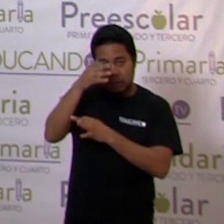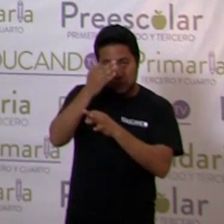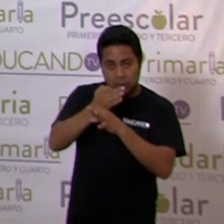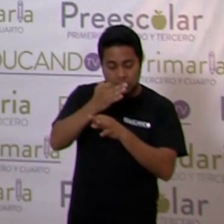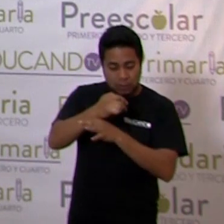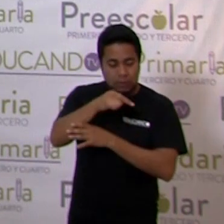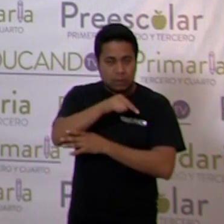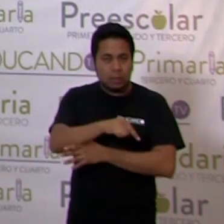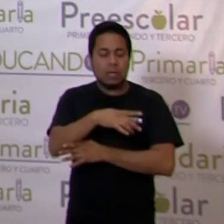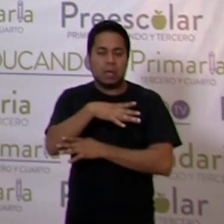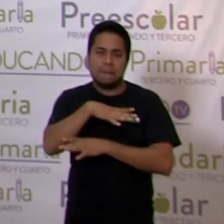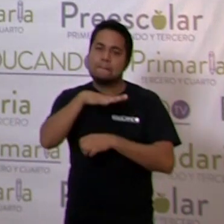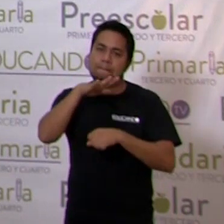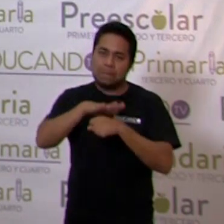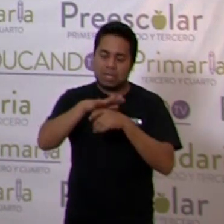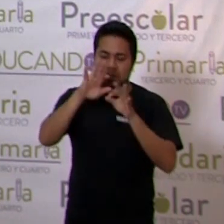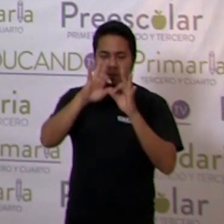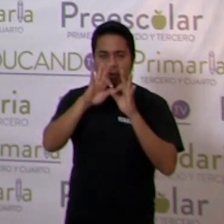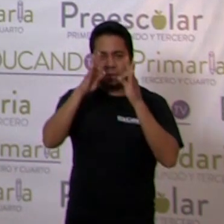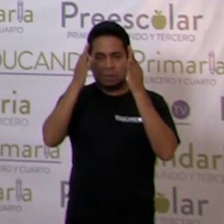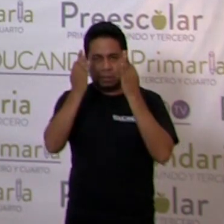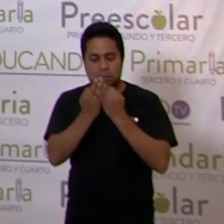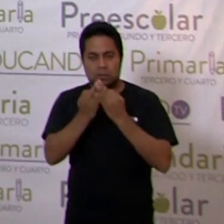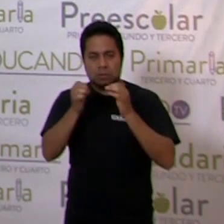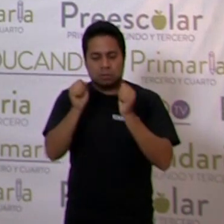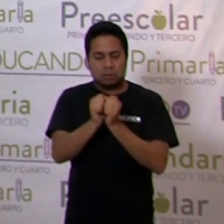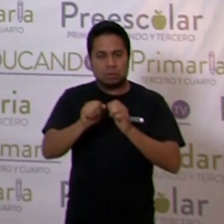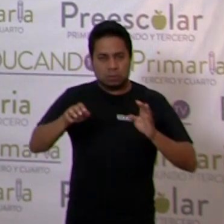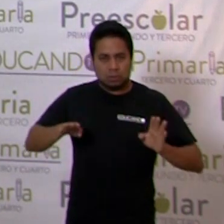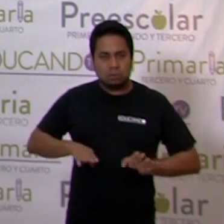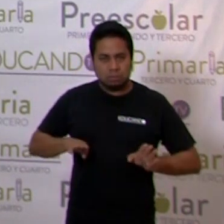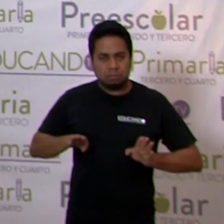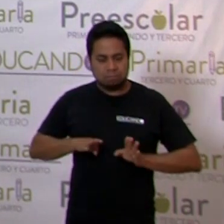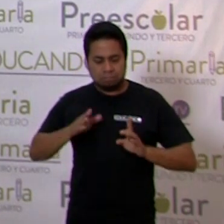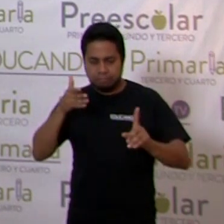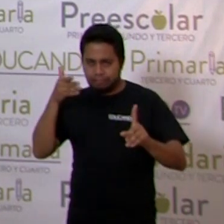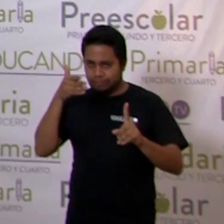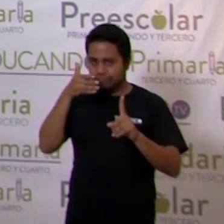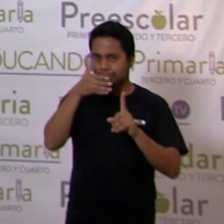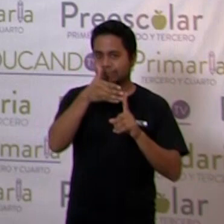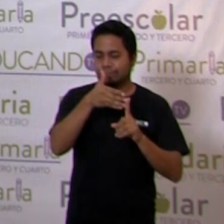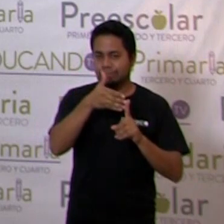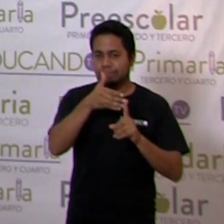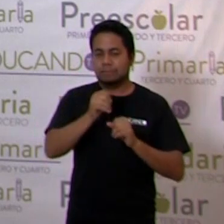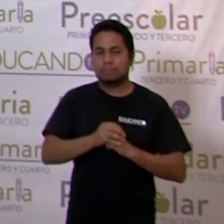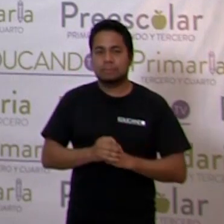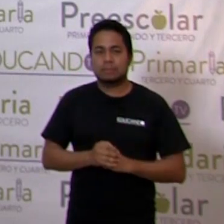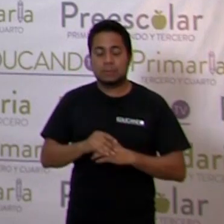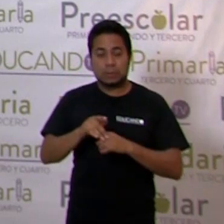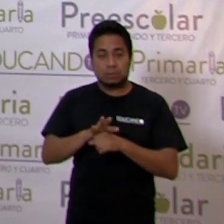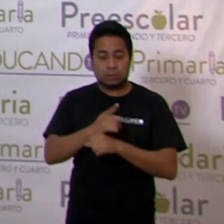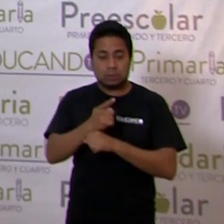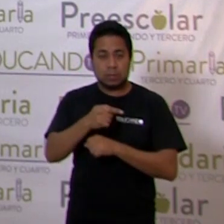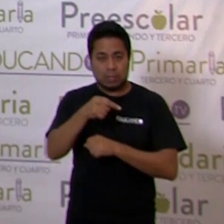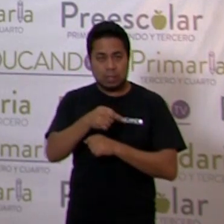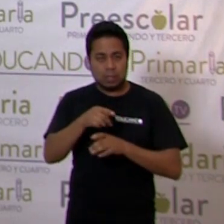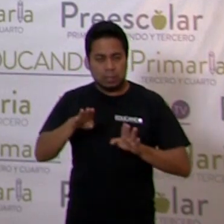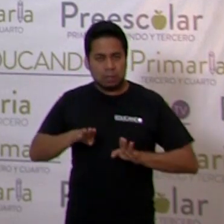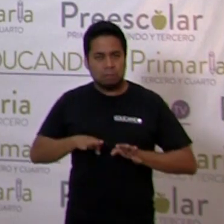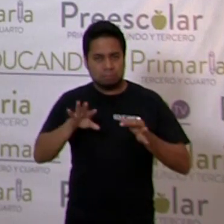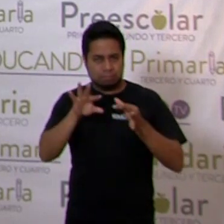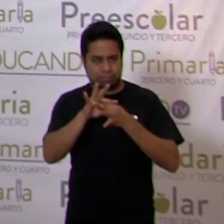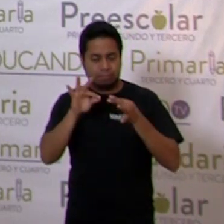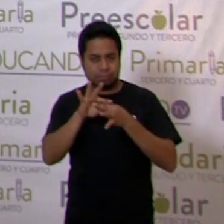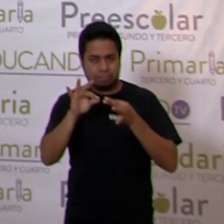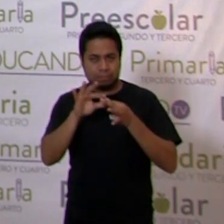ver más figuras y con características más específicas Por qué vamos a describirlas es